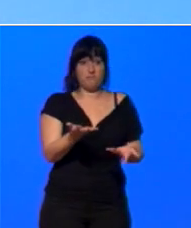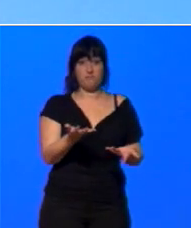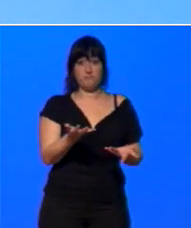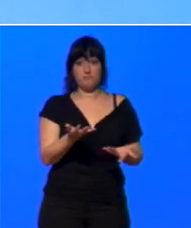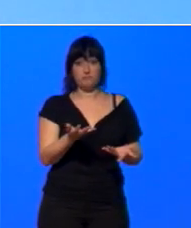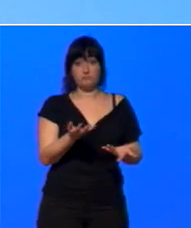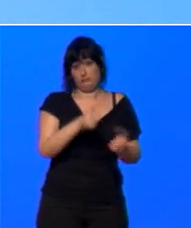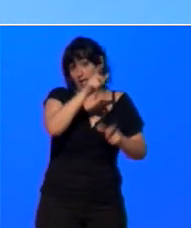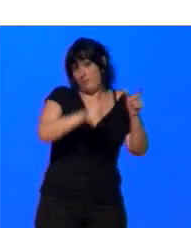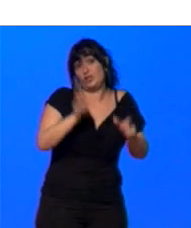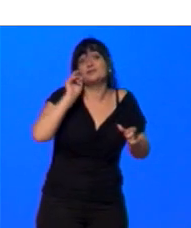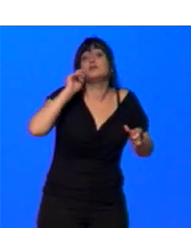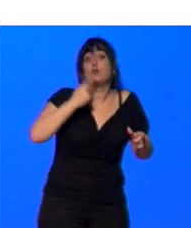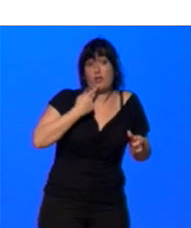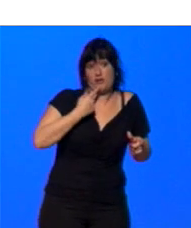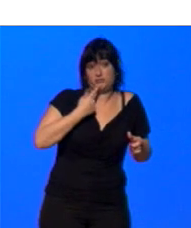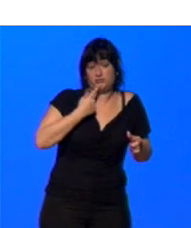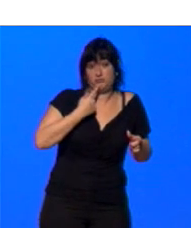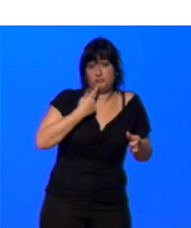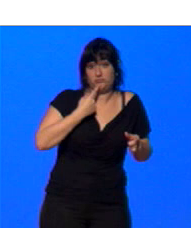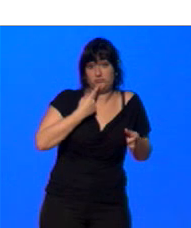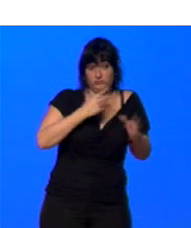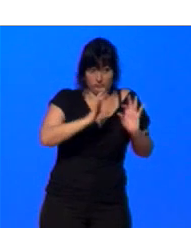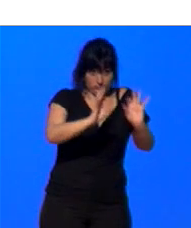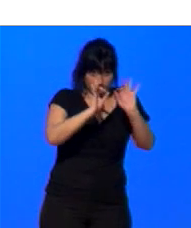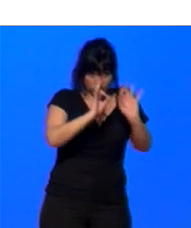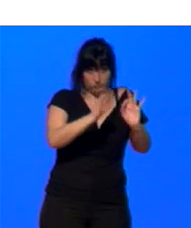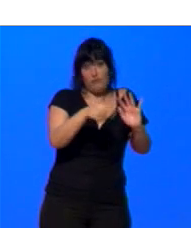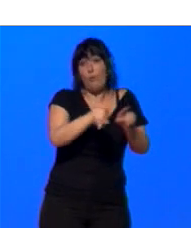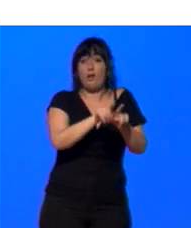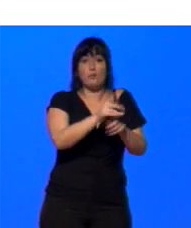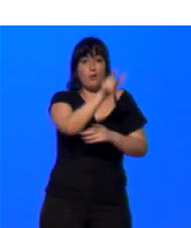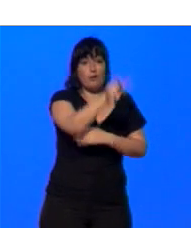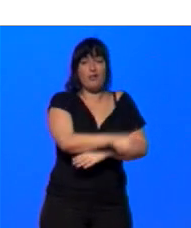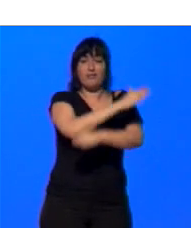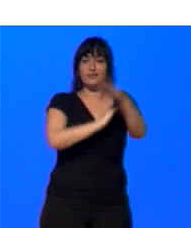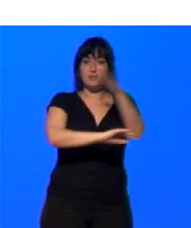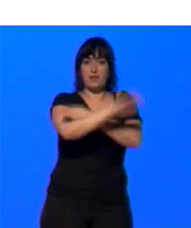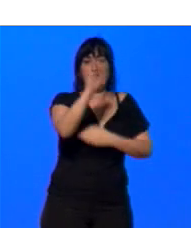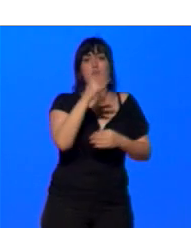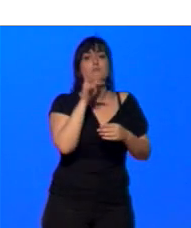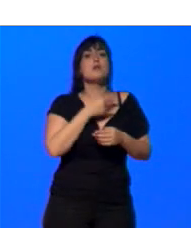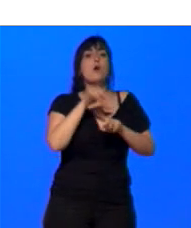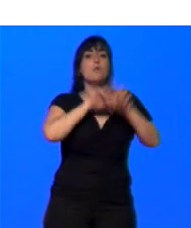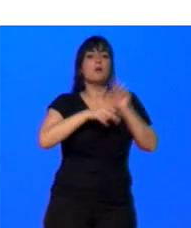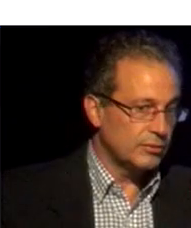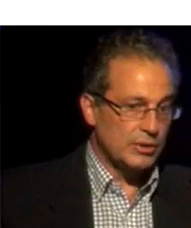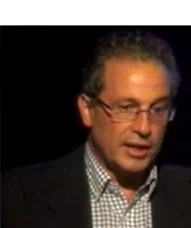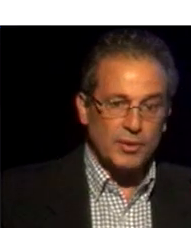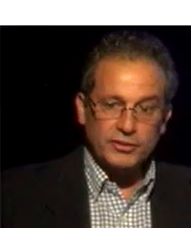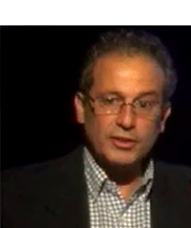las personas sordas definidas no como personas con una discapacidad o una deficiencia auditiva sino personas como usuarios